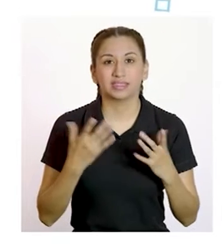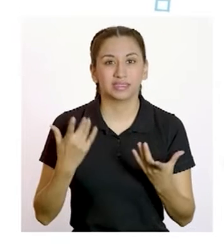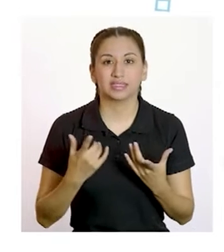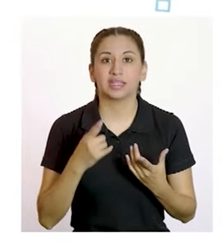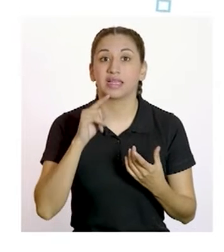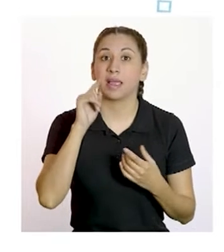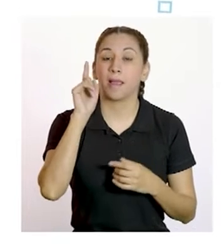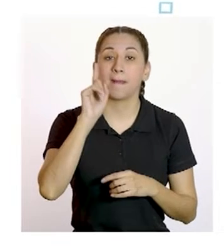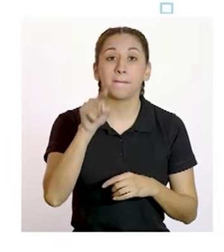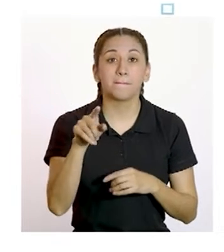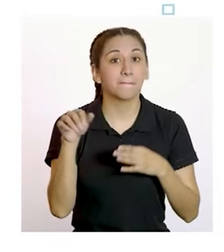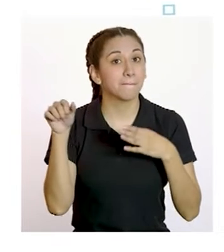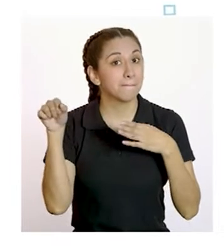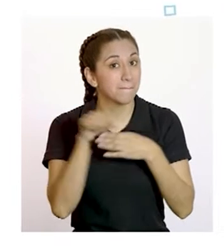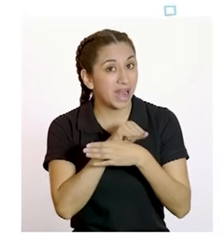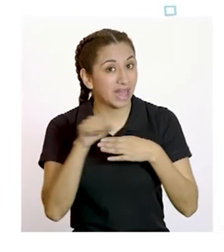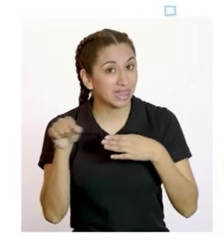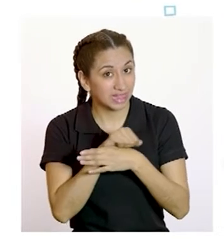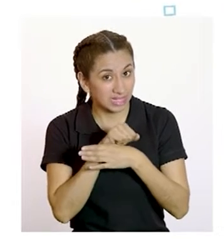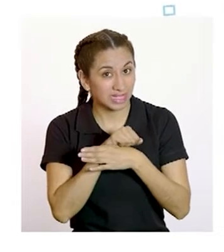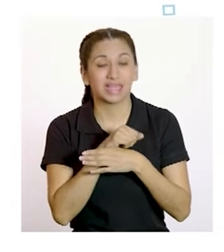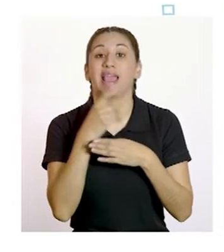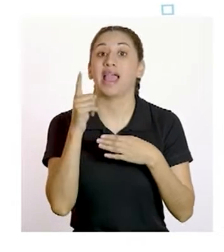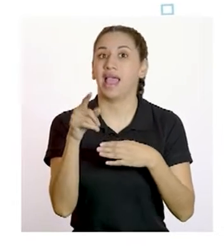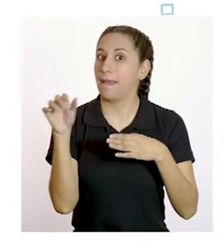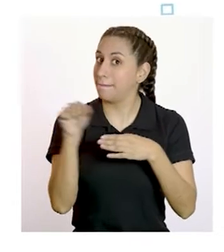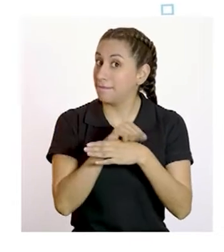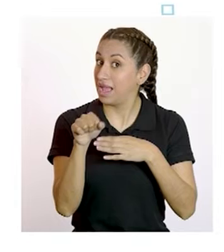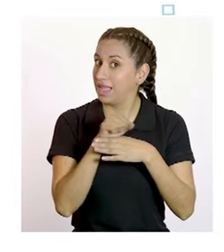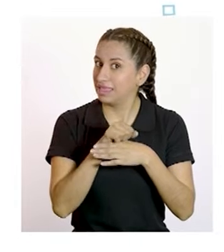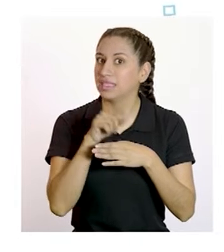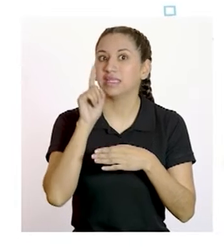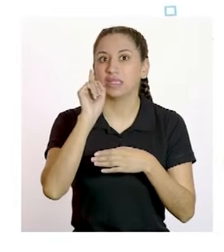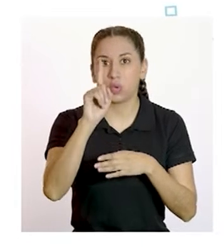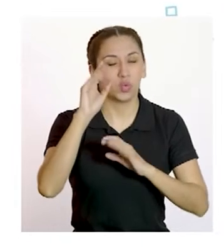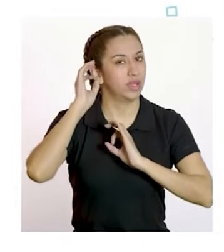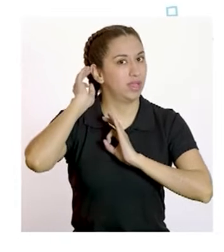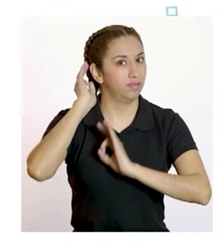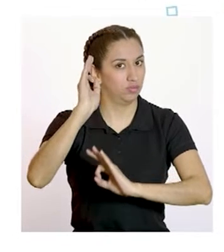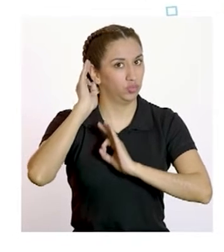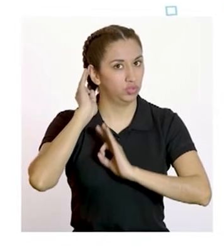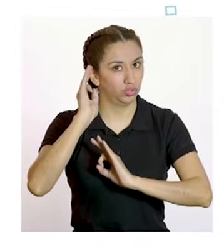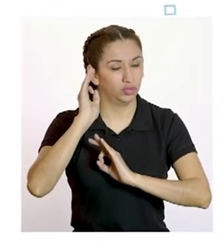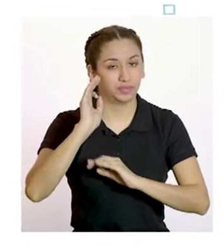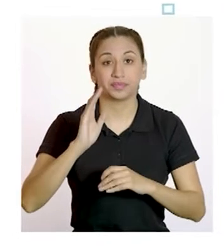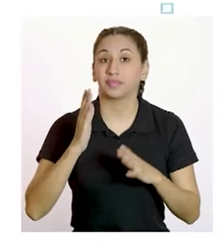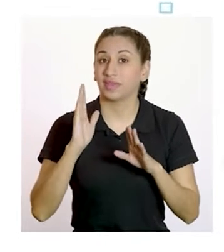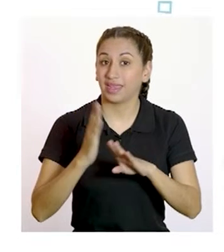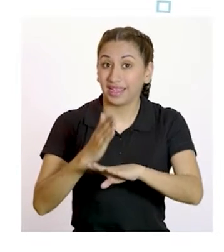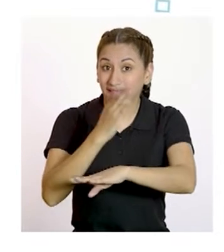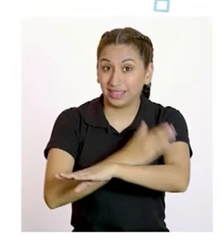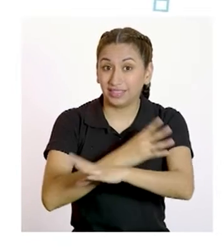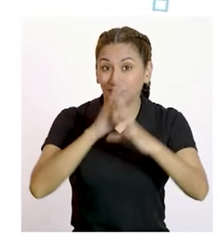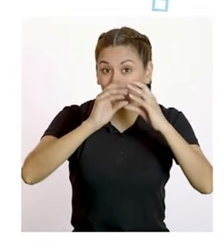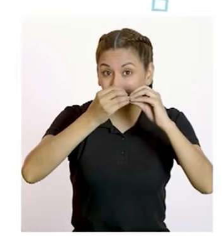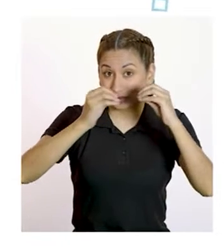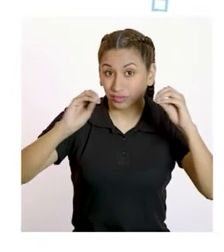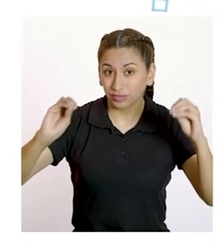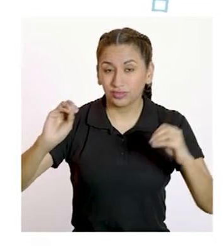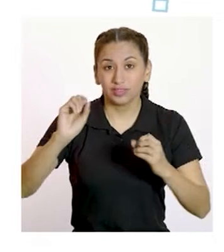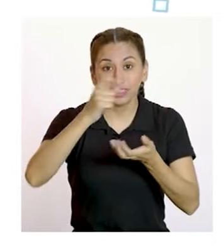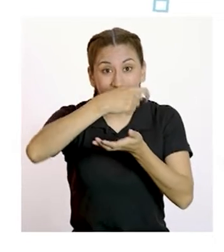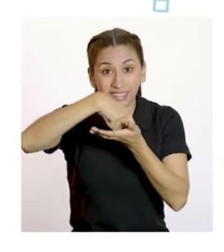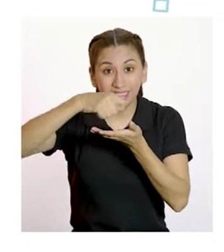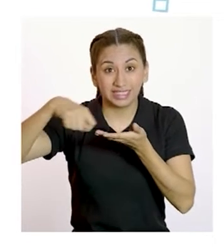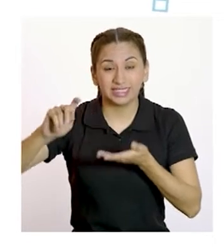se alude es que ensaye, es decir, que practique hacer la exposición. Al inicio de la oración